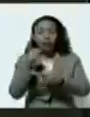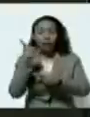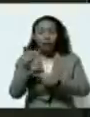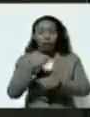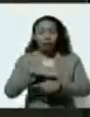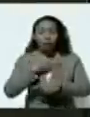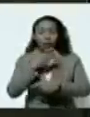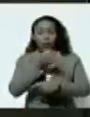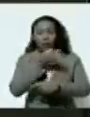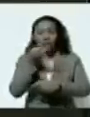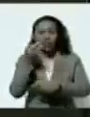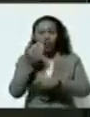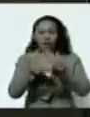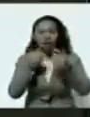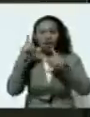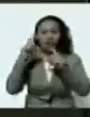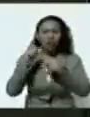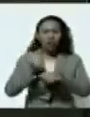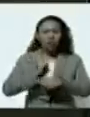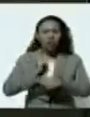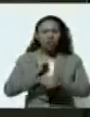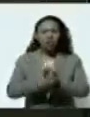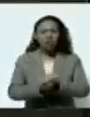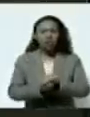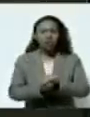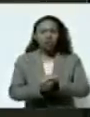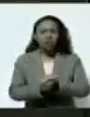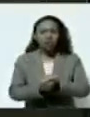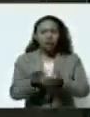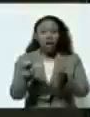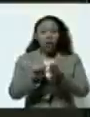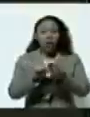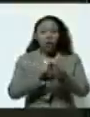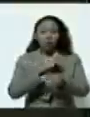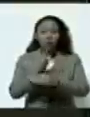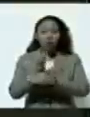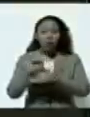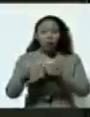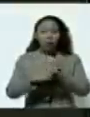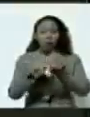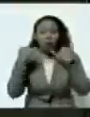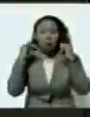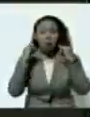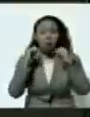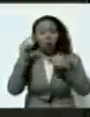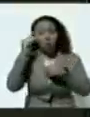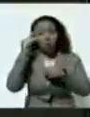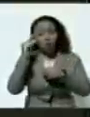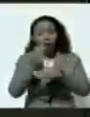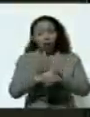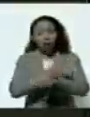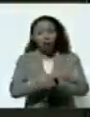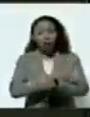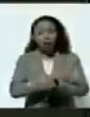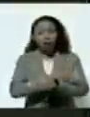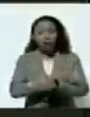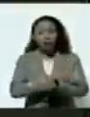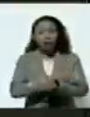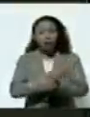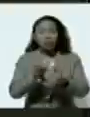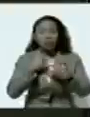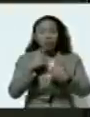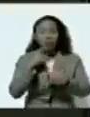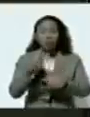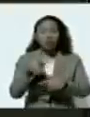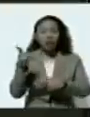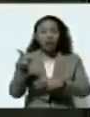podría perfectamente tomarse foto con quien fuera. Y a donde fue Juan Guaidó a celebrar los días previos a que se autoproclamara, porque